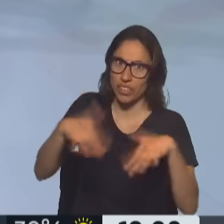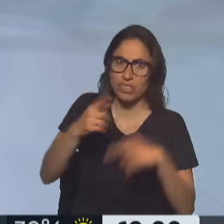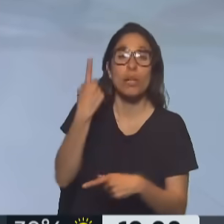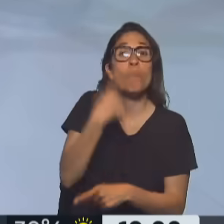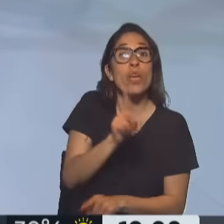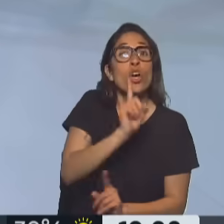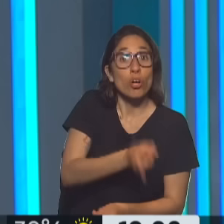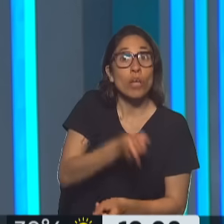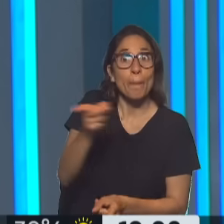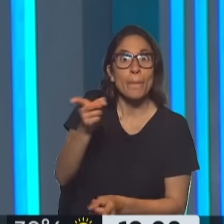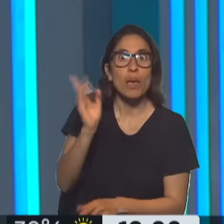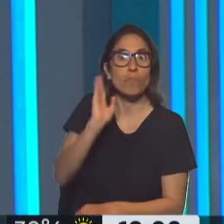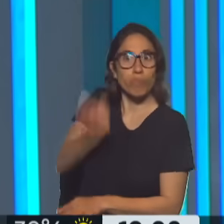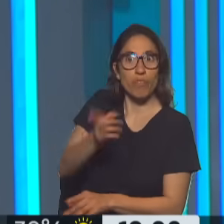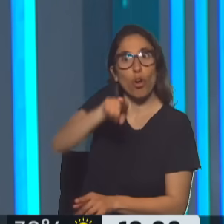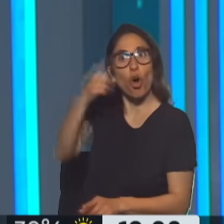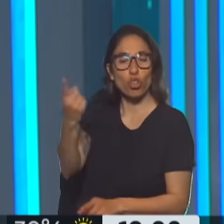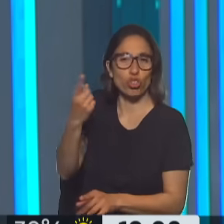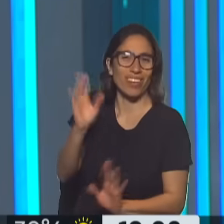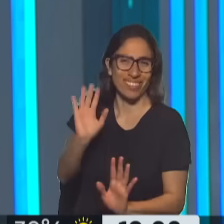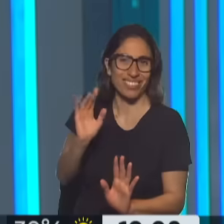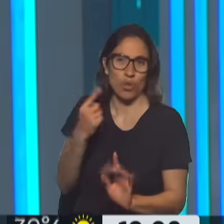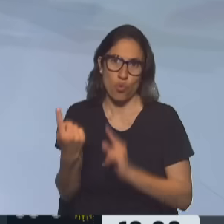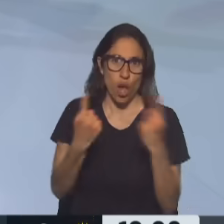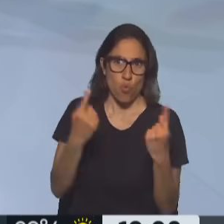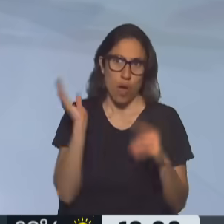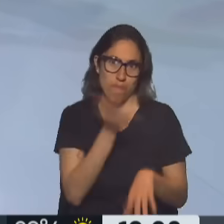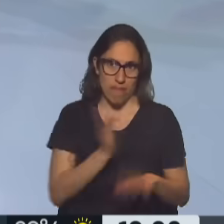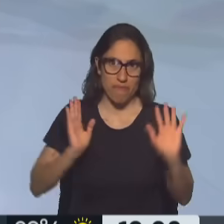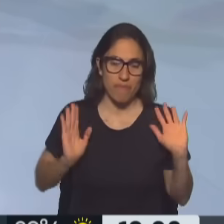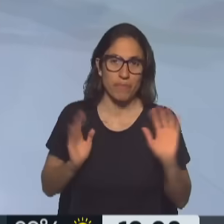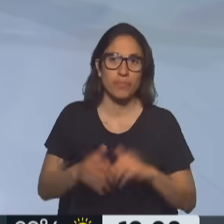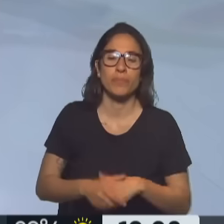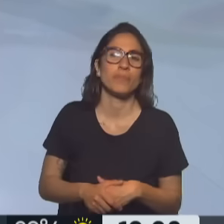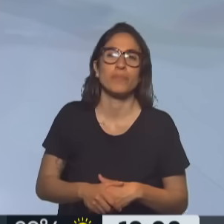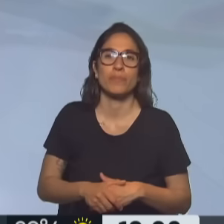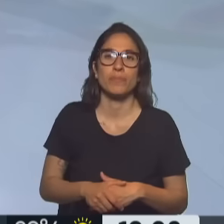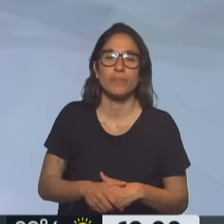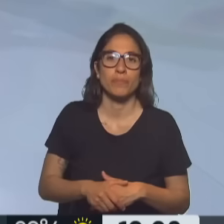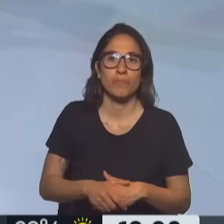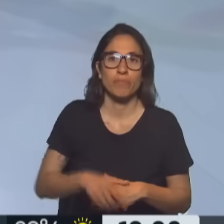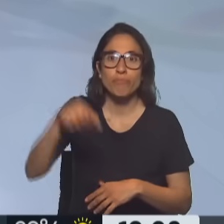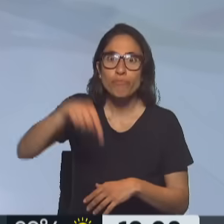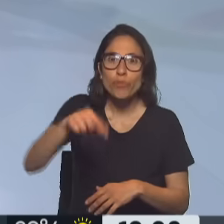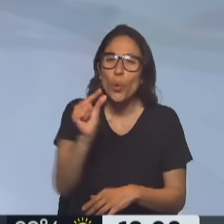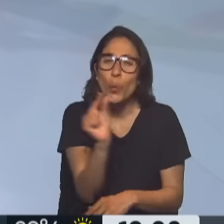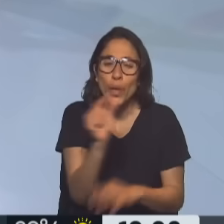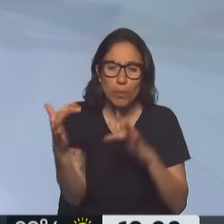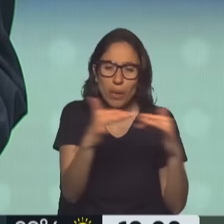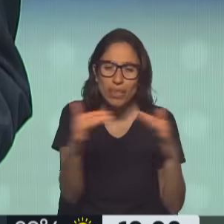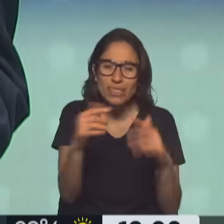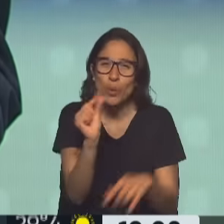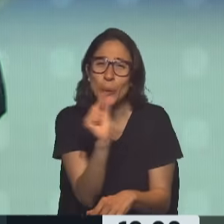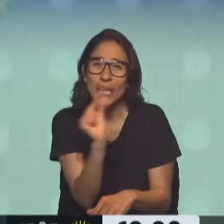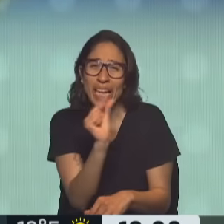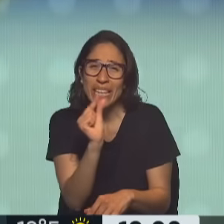estamos parejos en ese sentido. Perdió el número uno del ranking. Y está hoy, cuarto hoy All faltaban, Blacks. Hoy. Hoy faltaban segundos y ganaban 25 Totalmente. A 24. Le costó